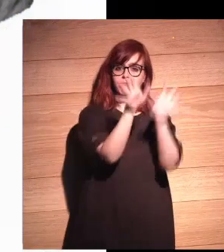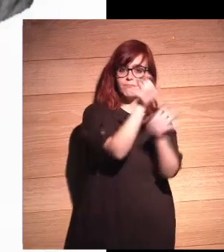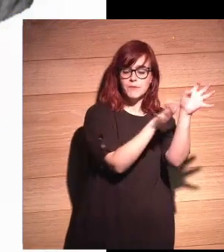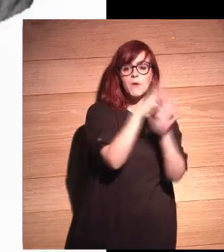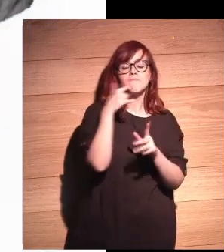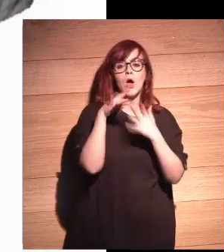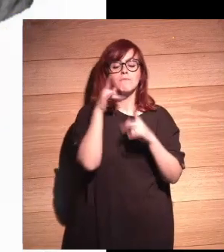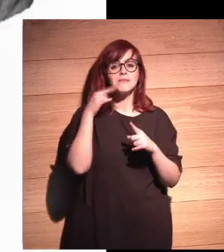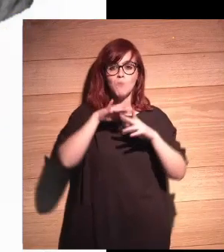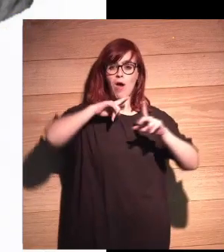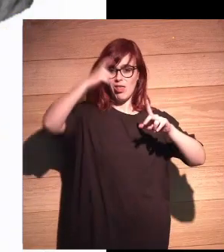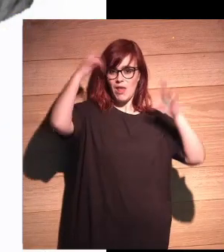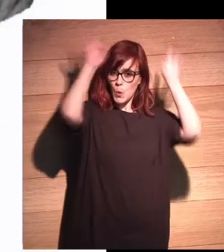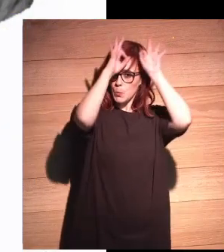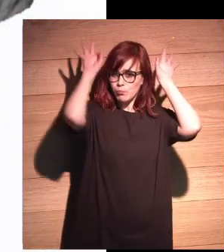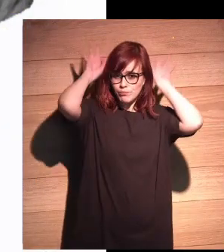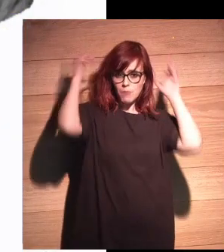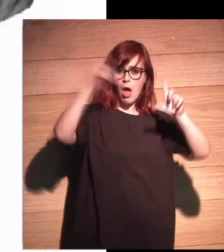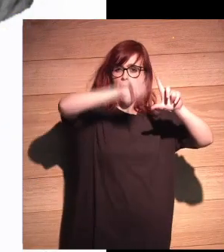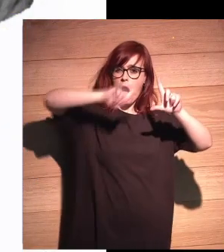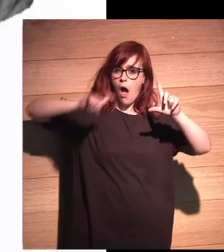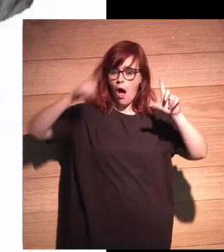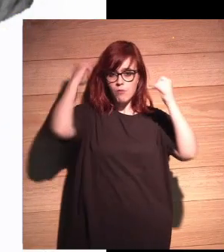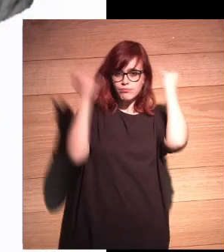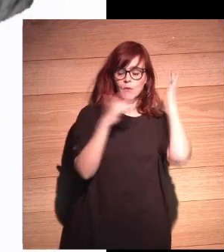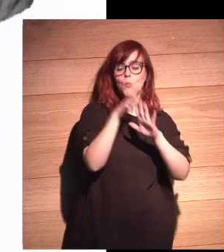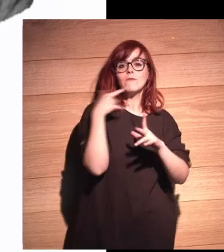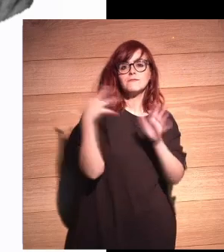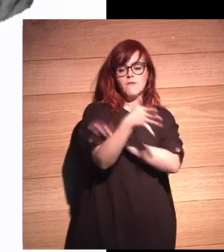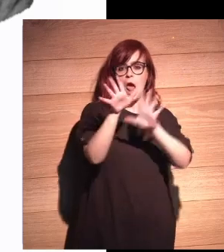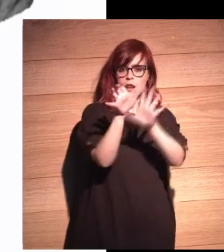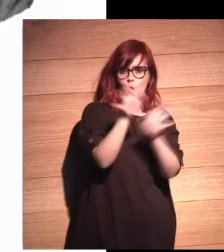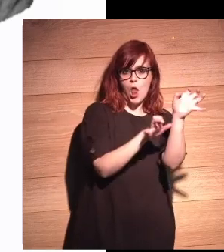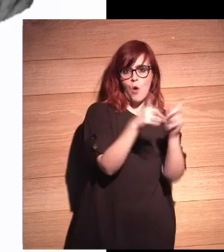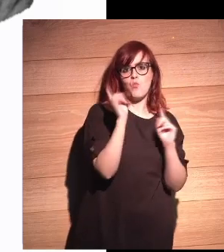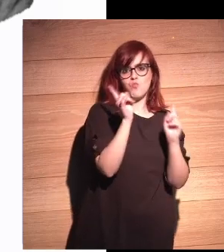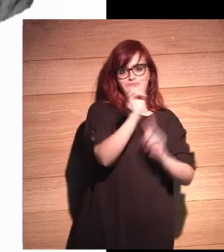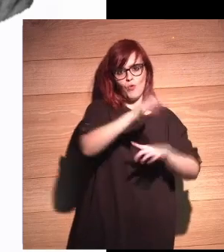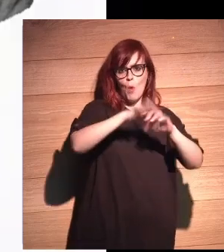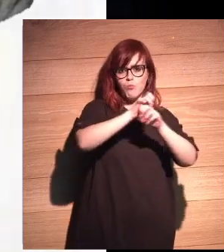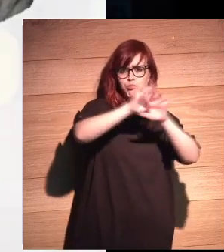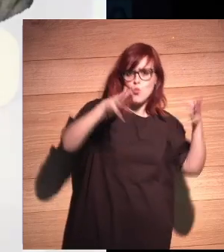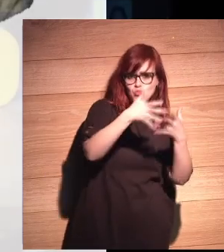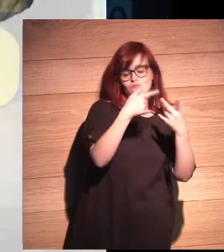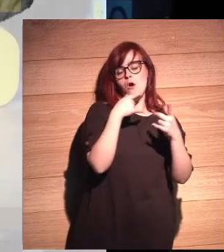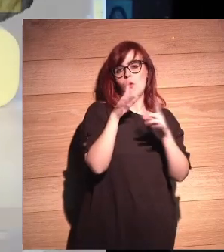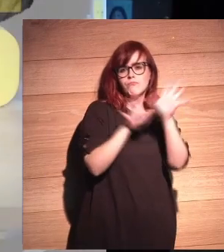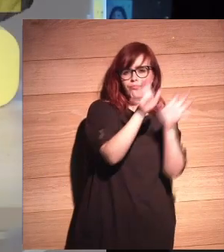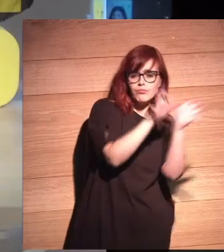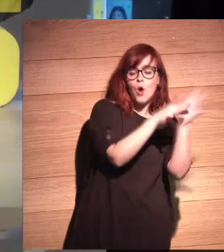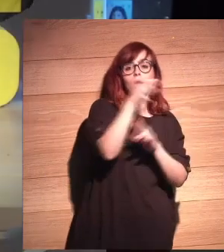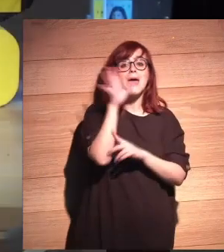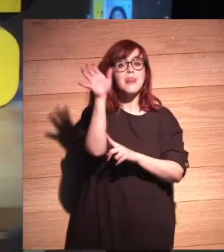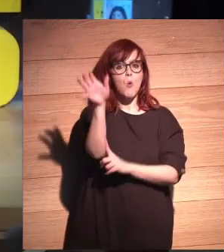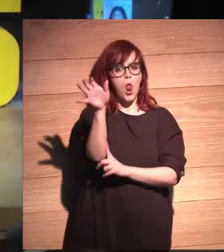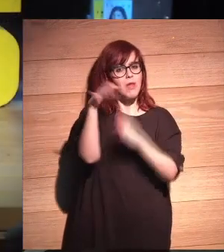ejemplo, en un electroencefalograma se registra una actividad de grandes poblaciones de neuronas o podemos incluso registrar